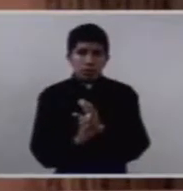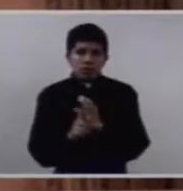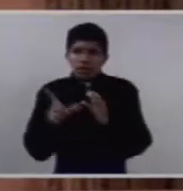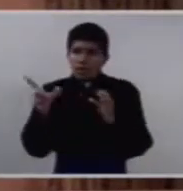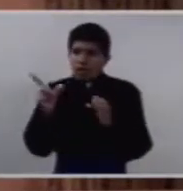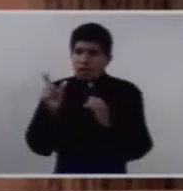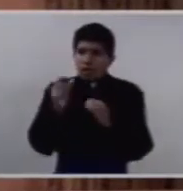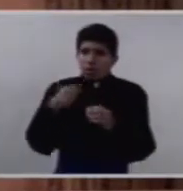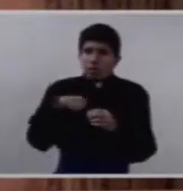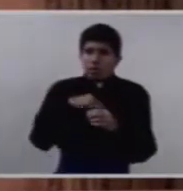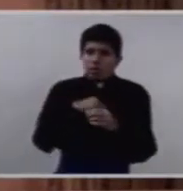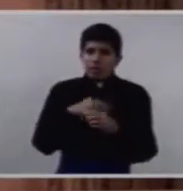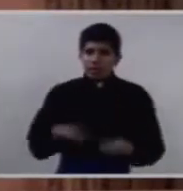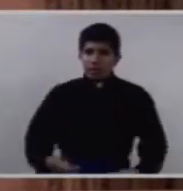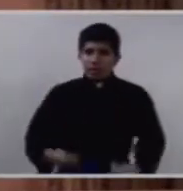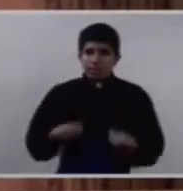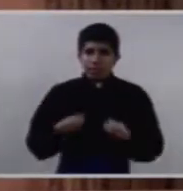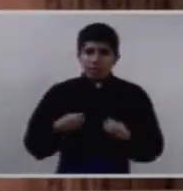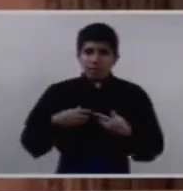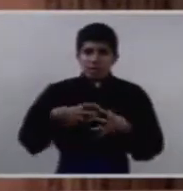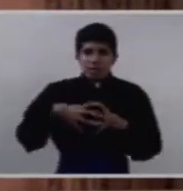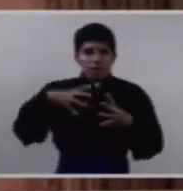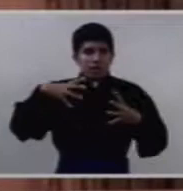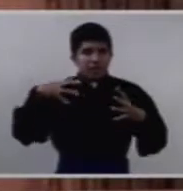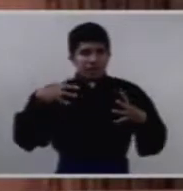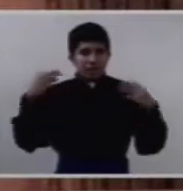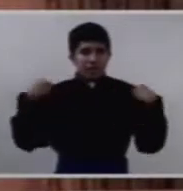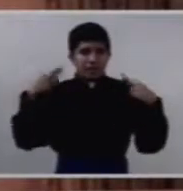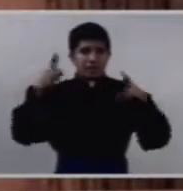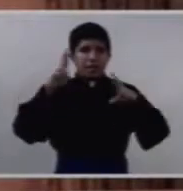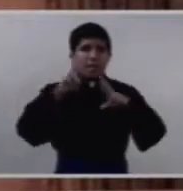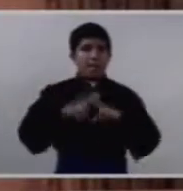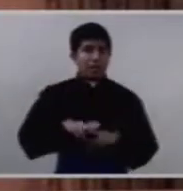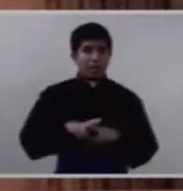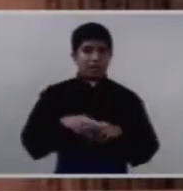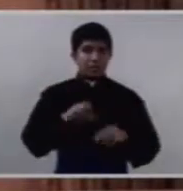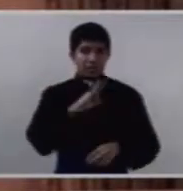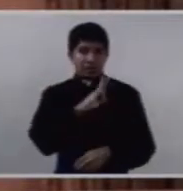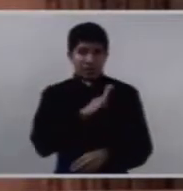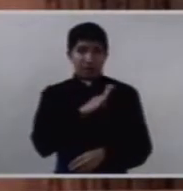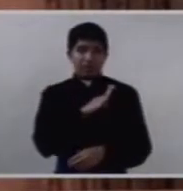vida. Los grandes maestros de la espiritualidad